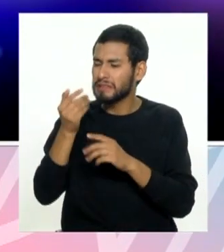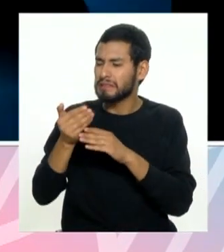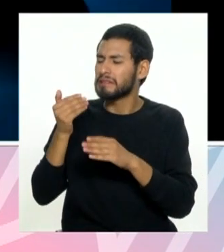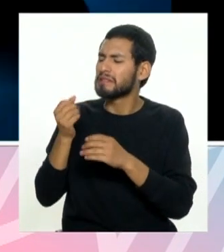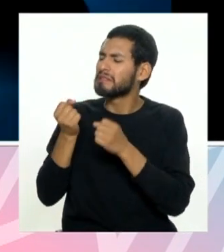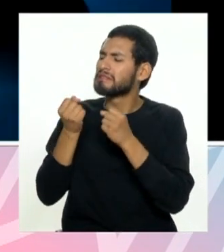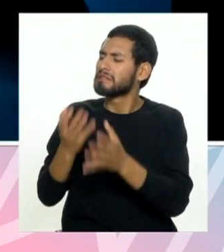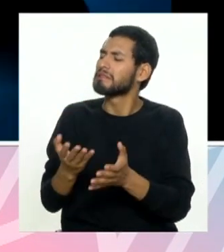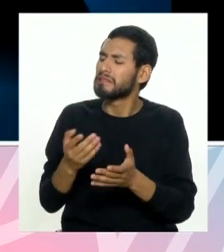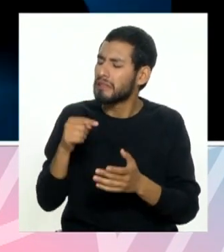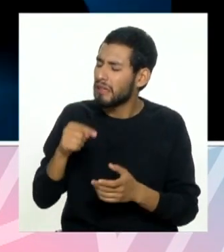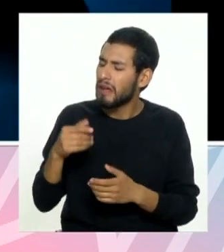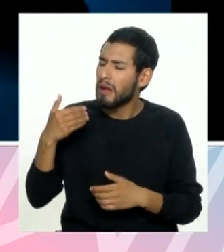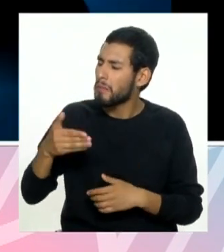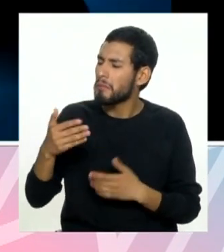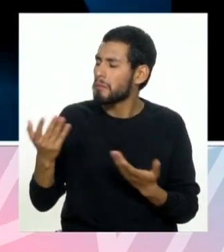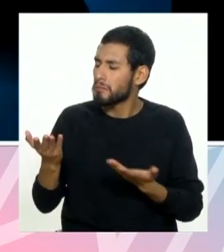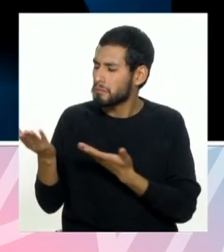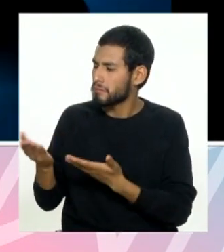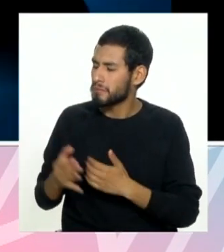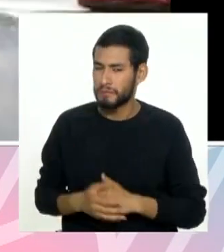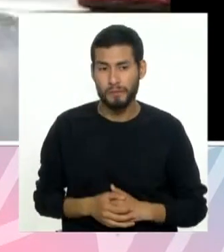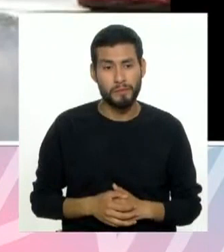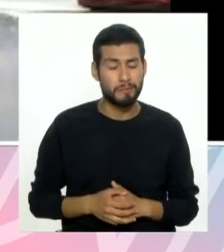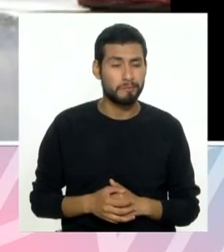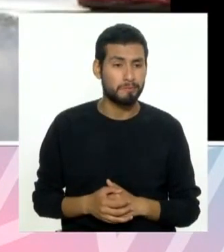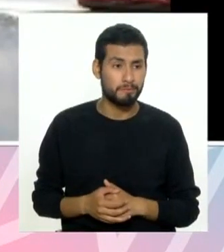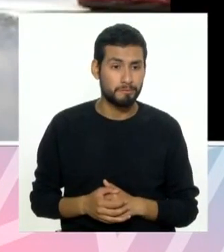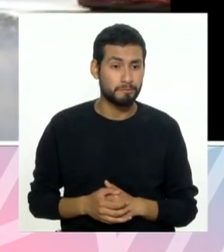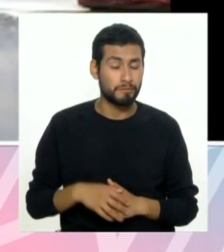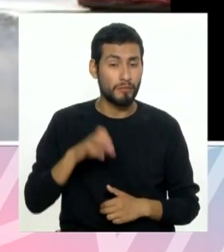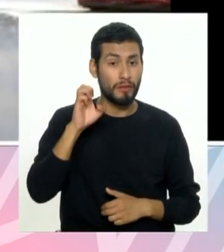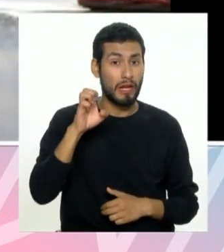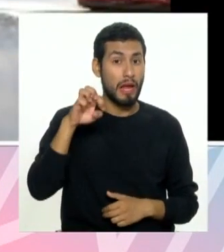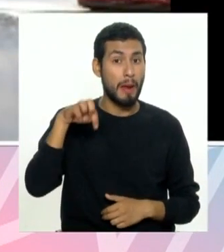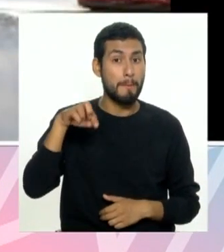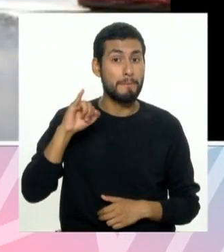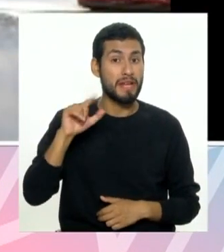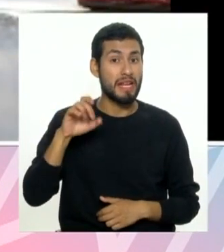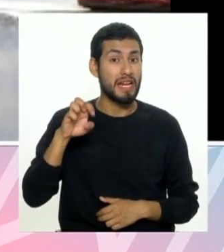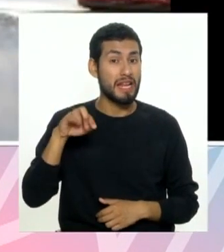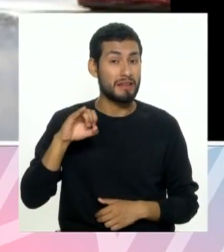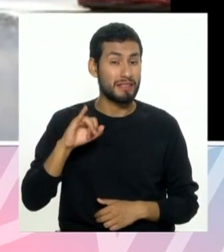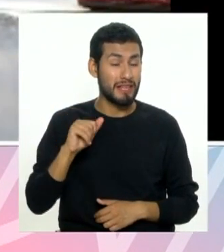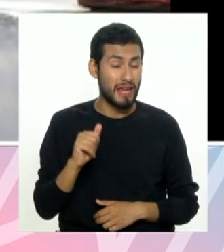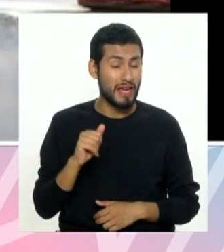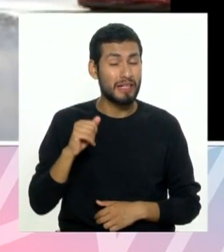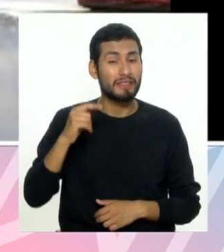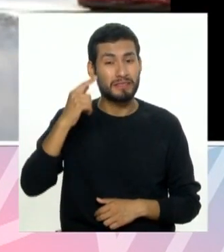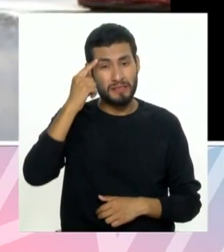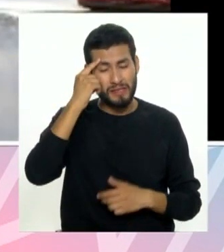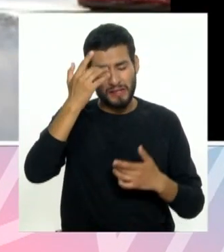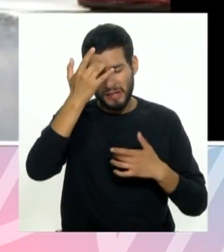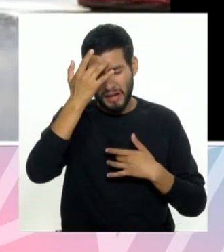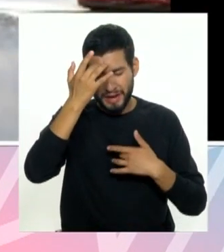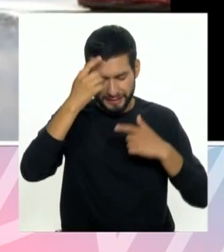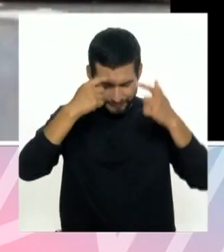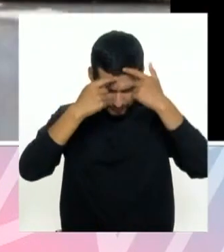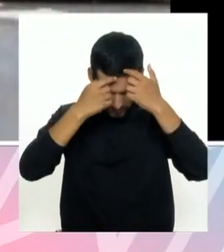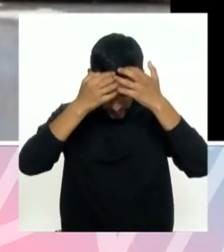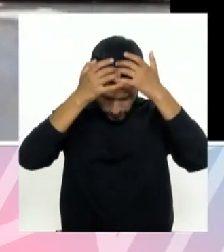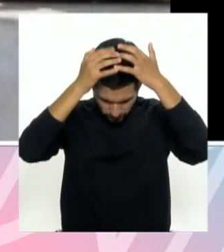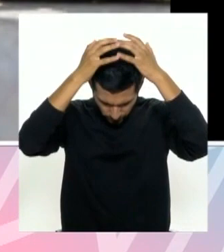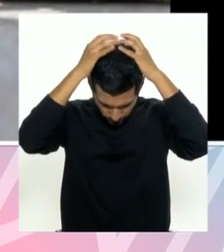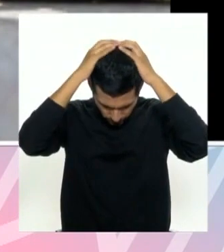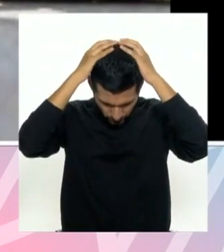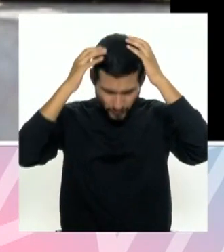más frecuentes de epilepsia? Muy bien. La epilepsia es una enfermedad neurológica